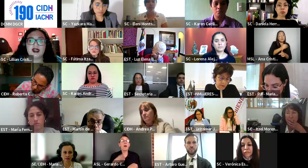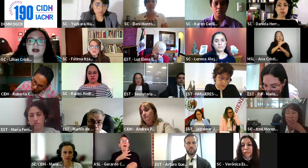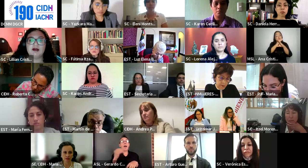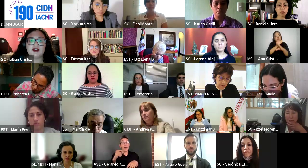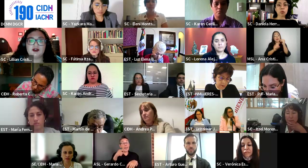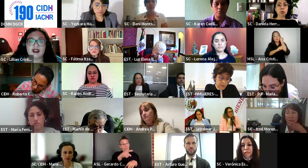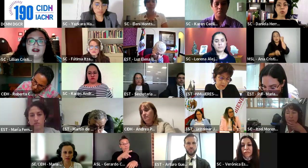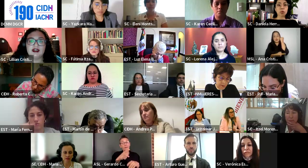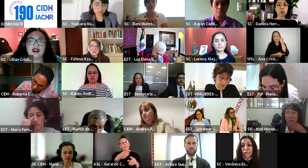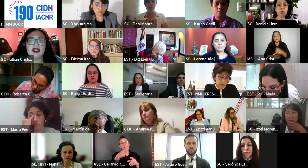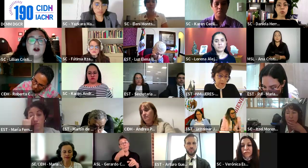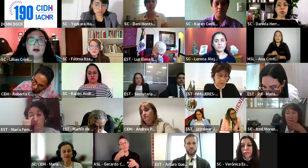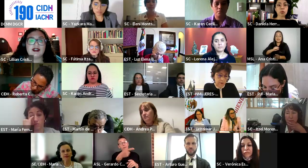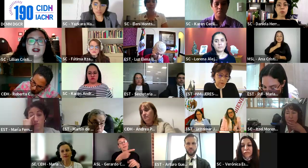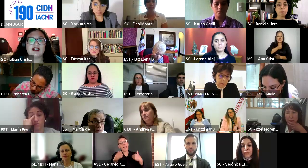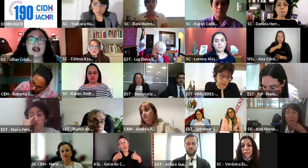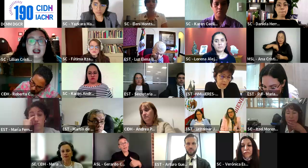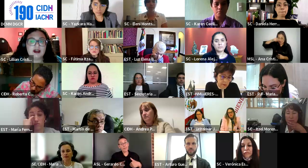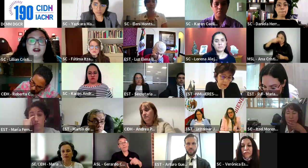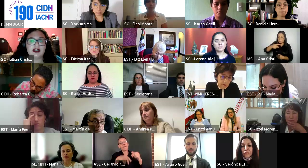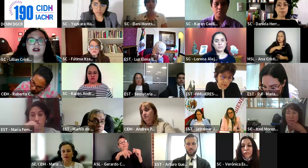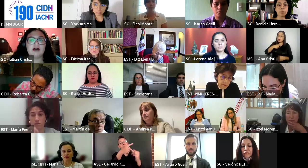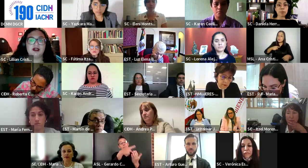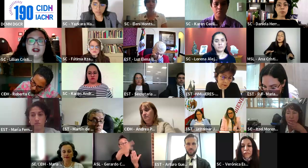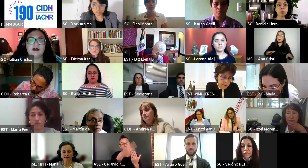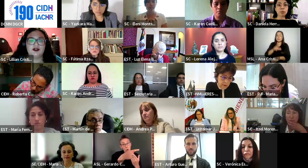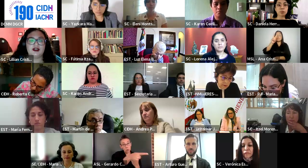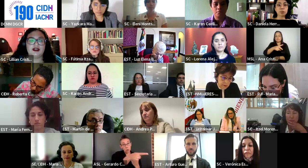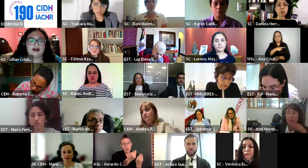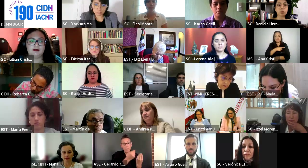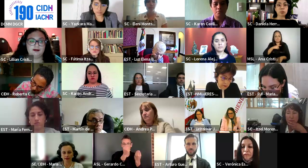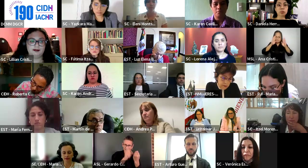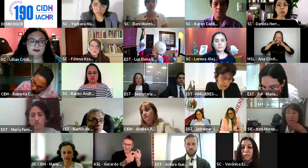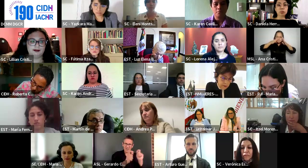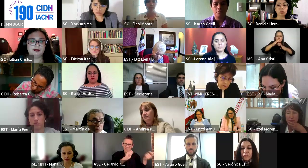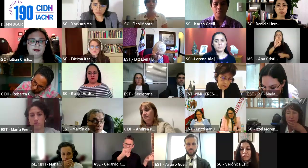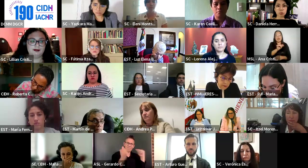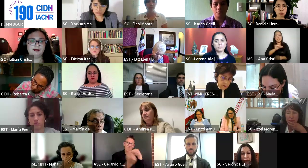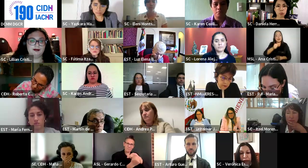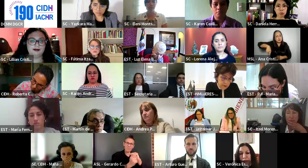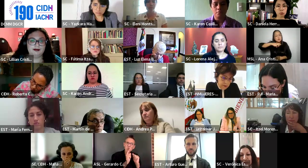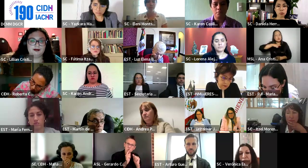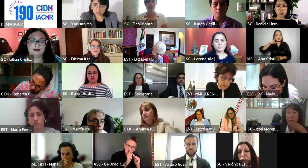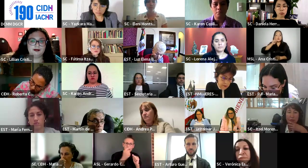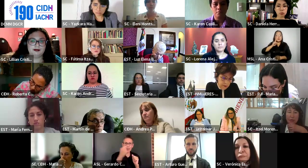salud pública cambie en nuestro país y comience realmente a pensar en nosotras.